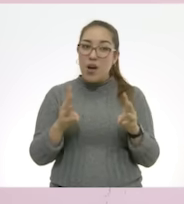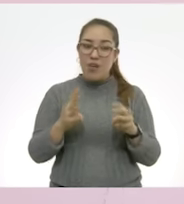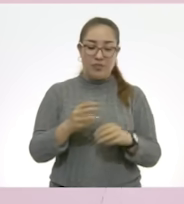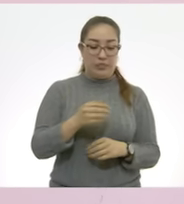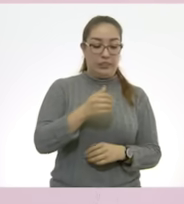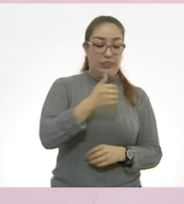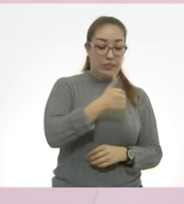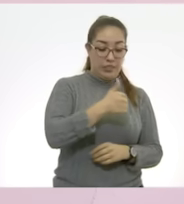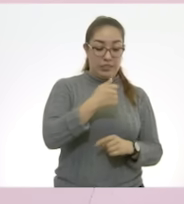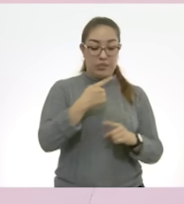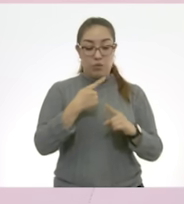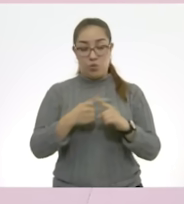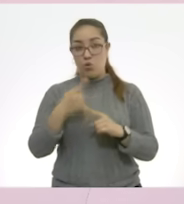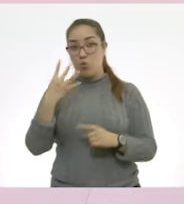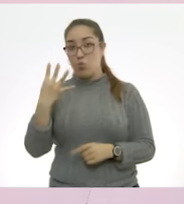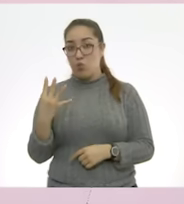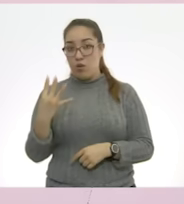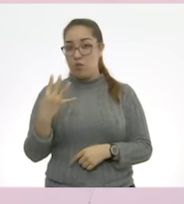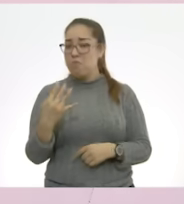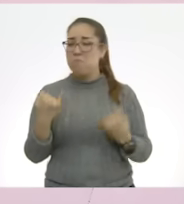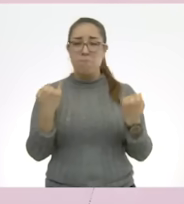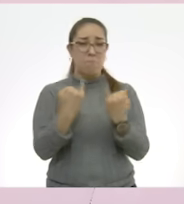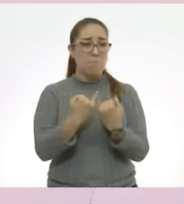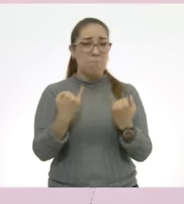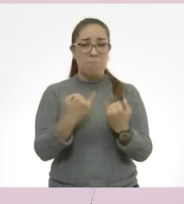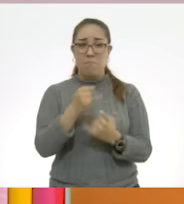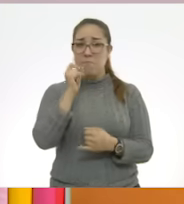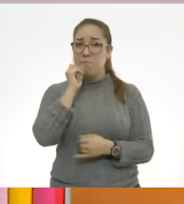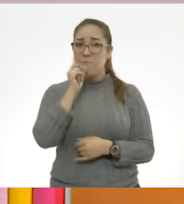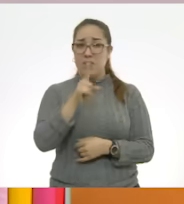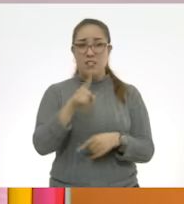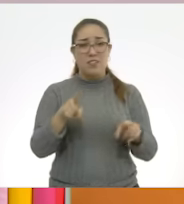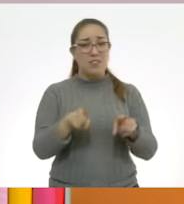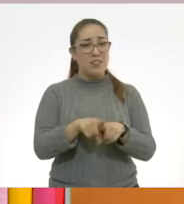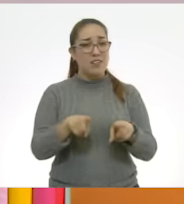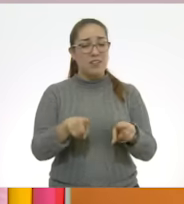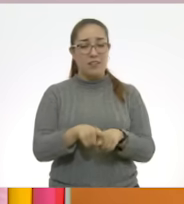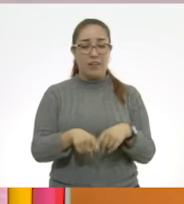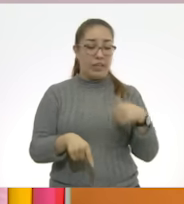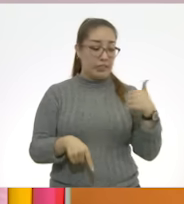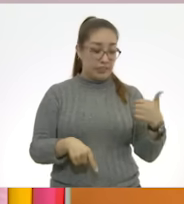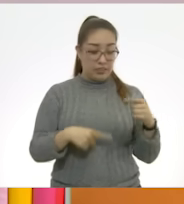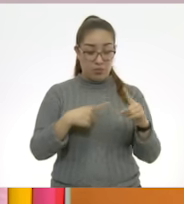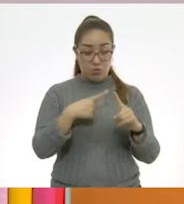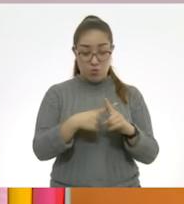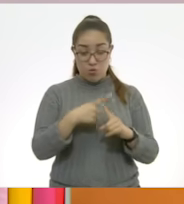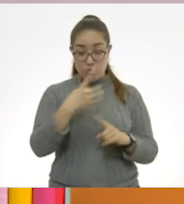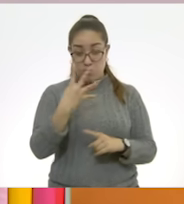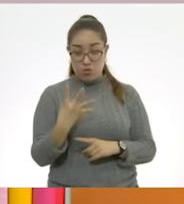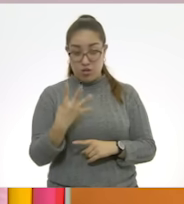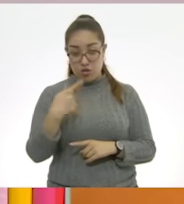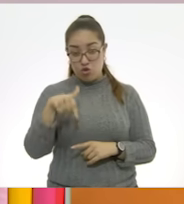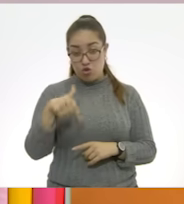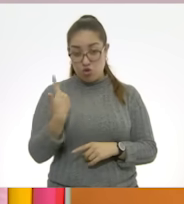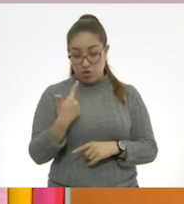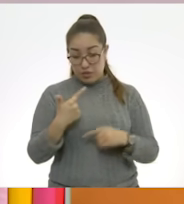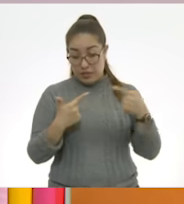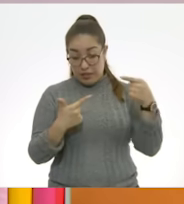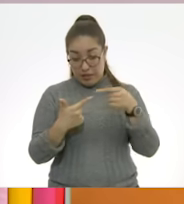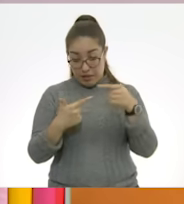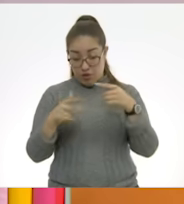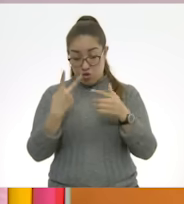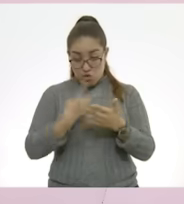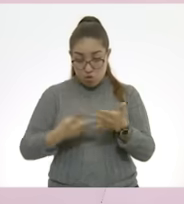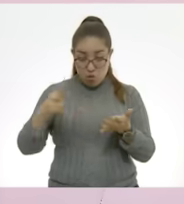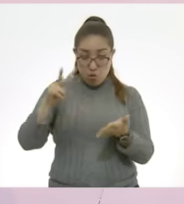4. Pasa lo mismo. Aquí 3 por 4 es 12. Lo duplico. 24. 24.